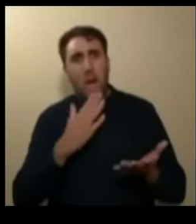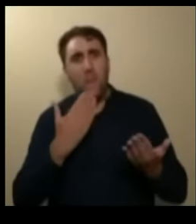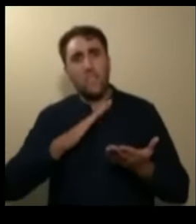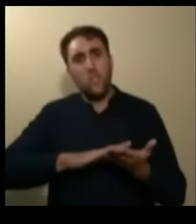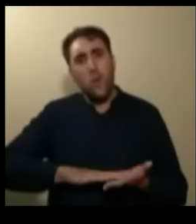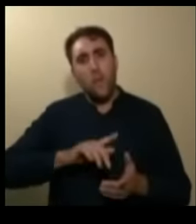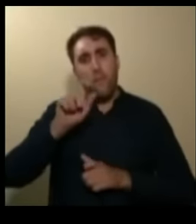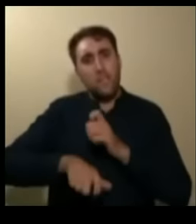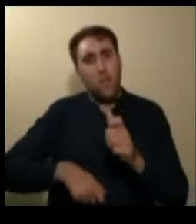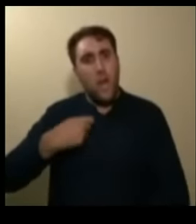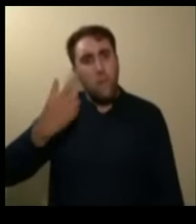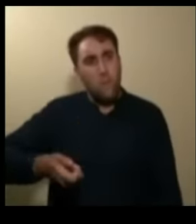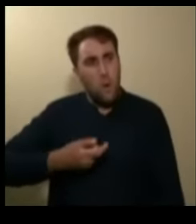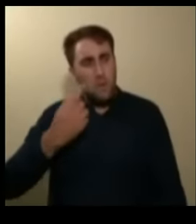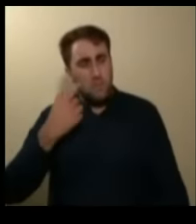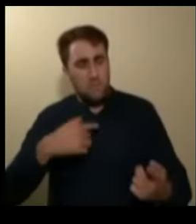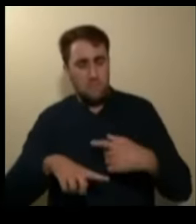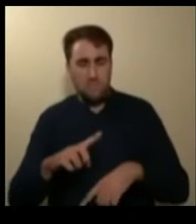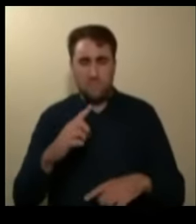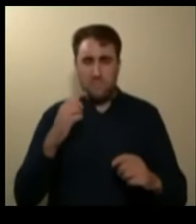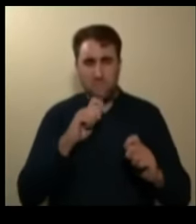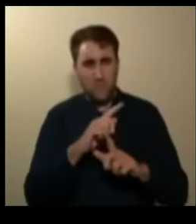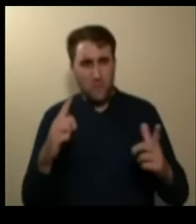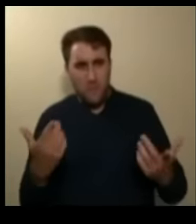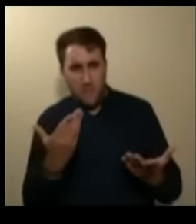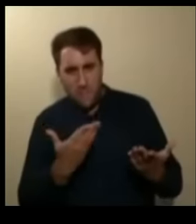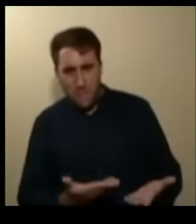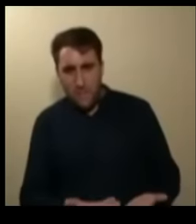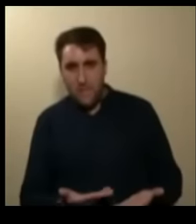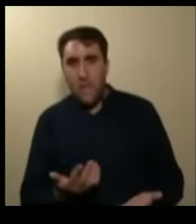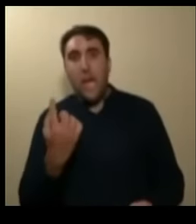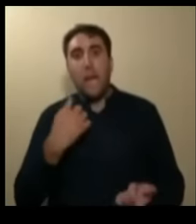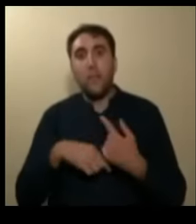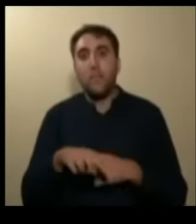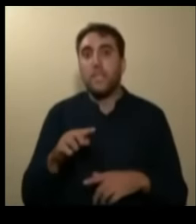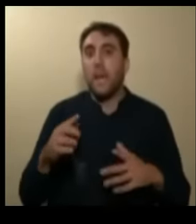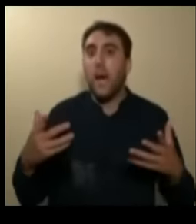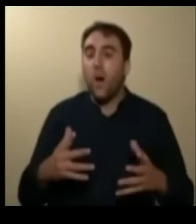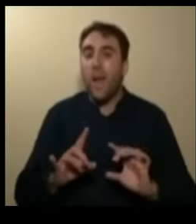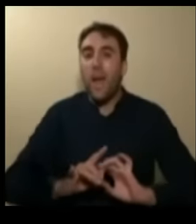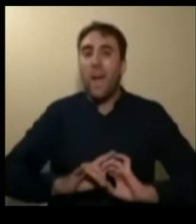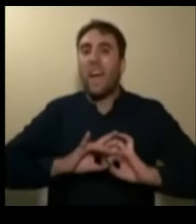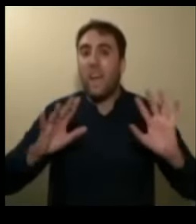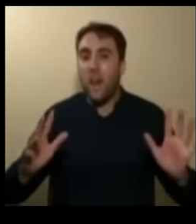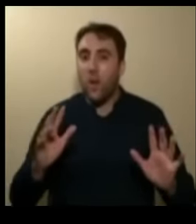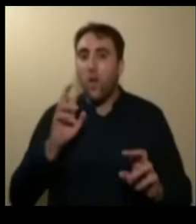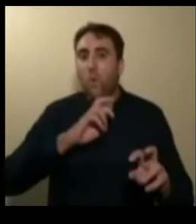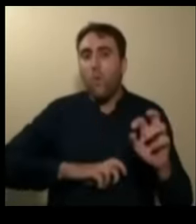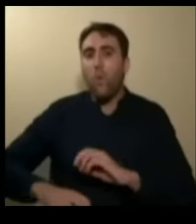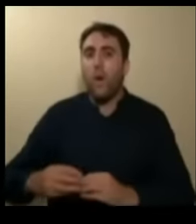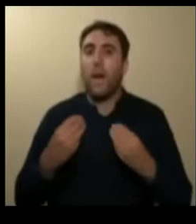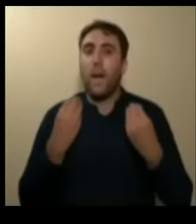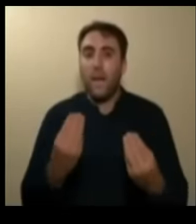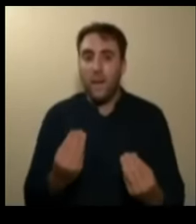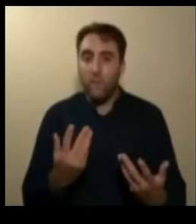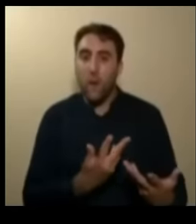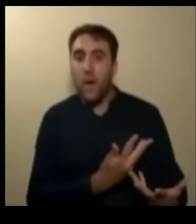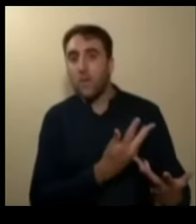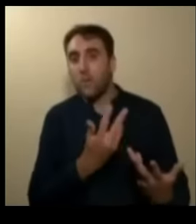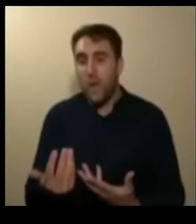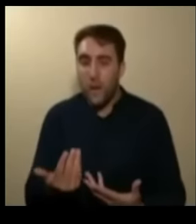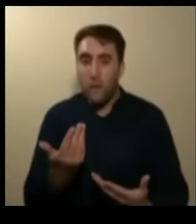momento, por lo menos sorprende. En ese sentido, tenemos que tener claro que lo que se busca esencialmente es ayudar a